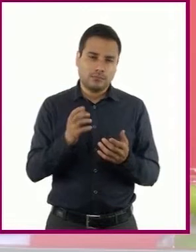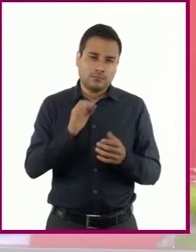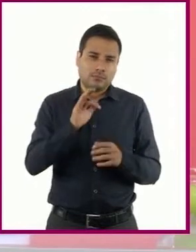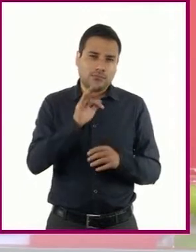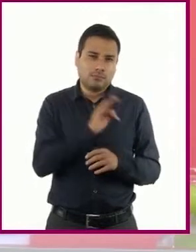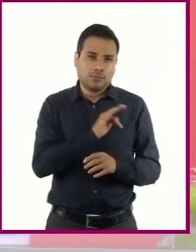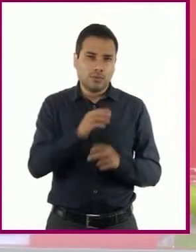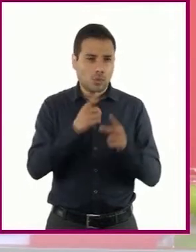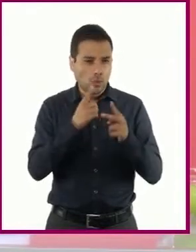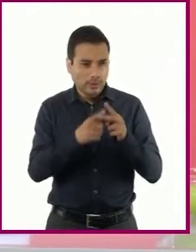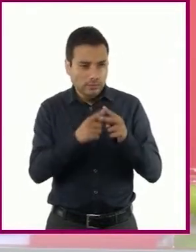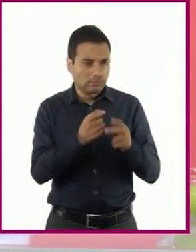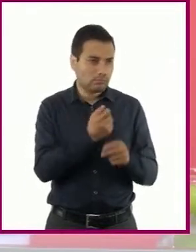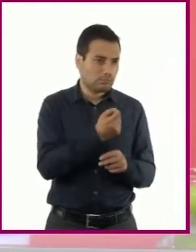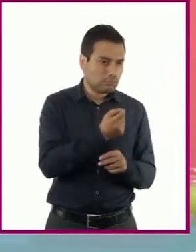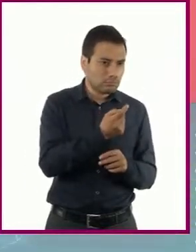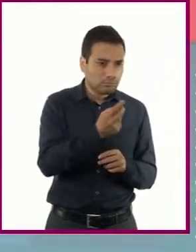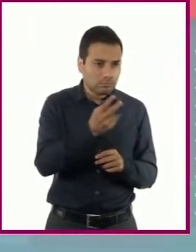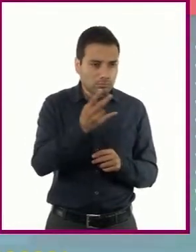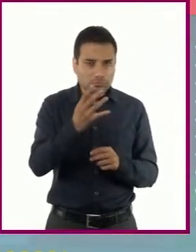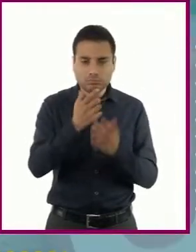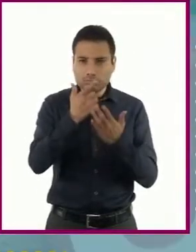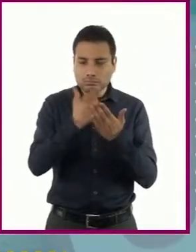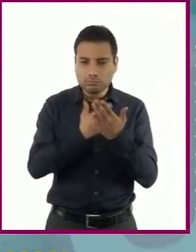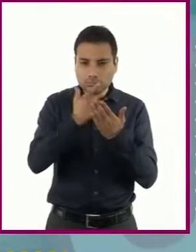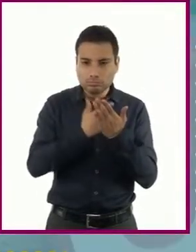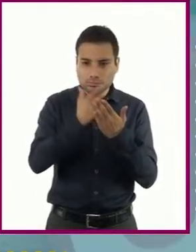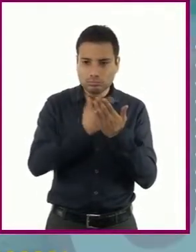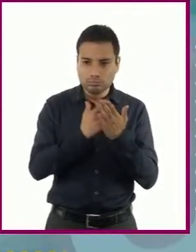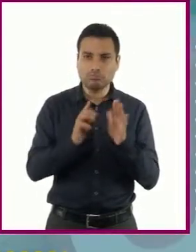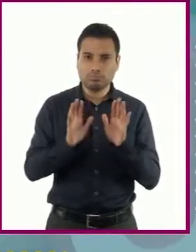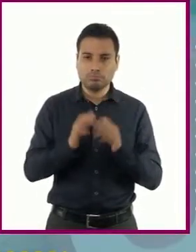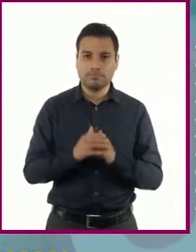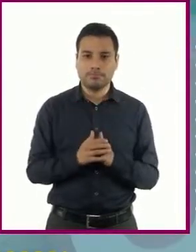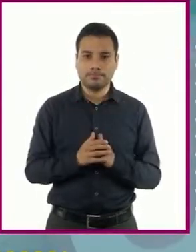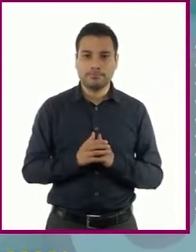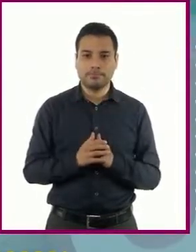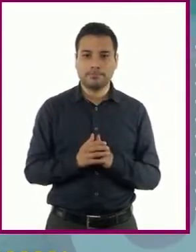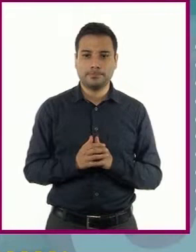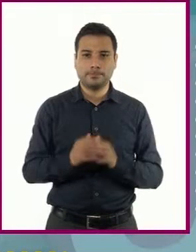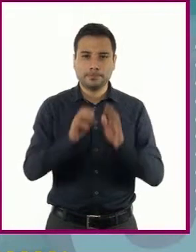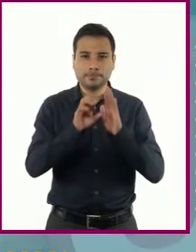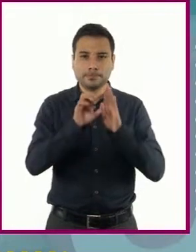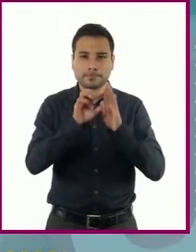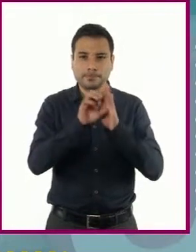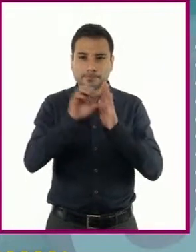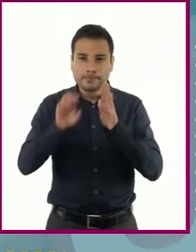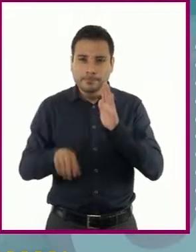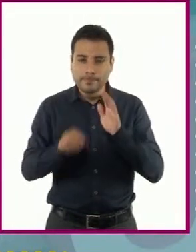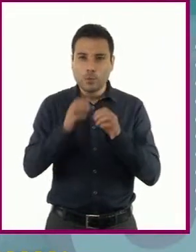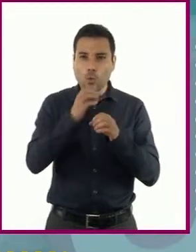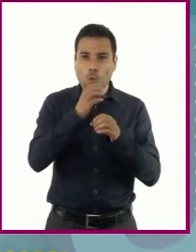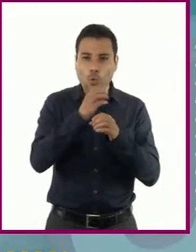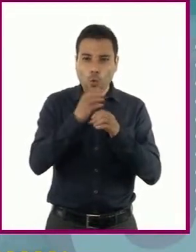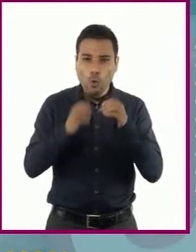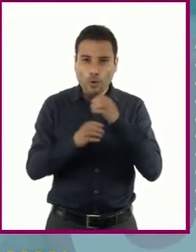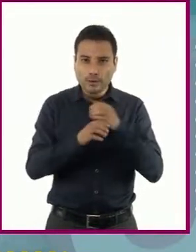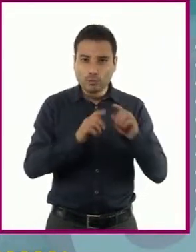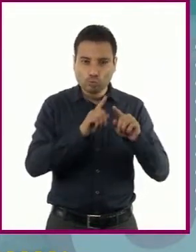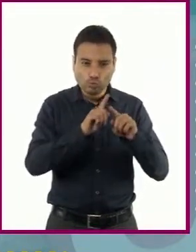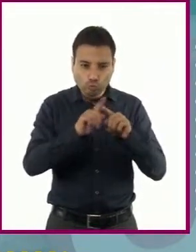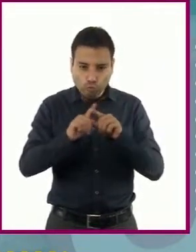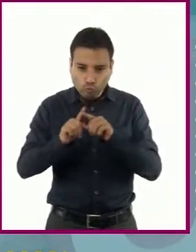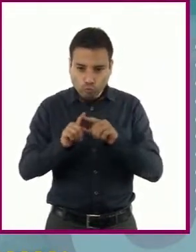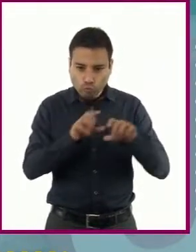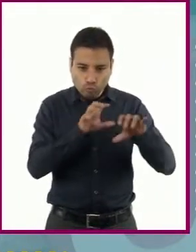con contar una por una. ¿Es posible saber cuántos objetos hay en un conjunto sin que tengamos que